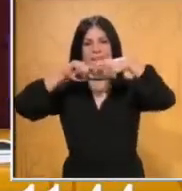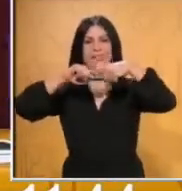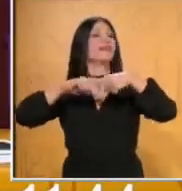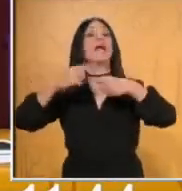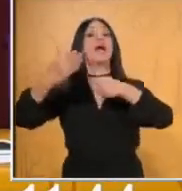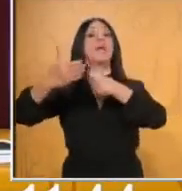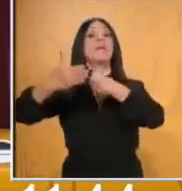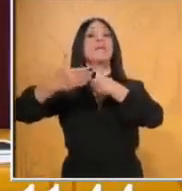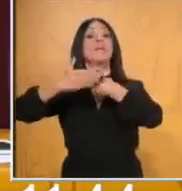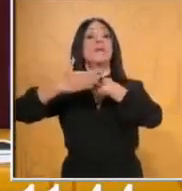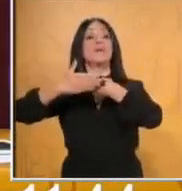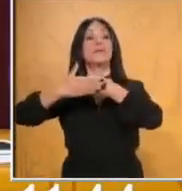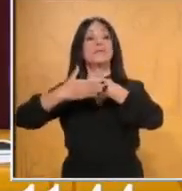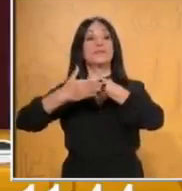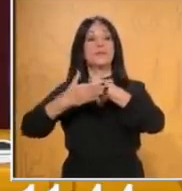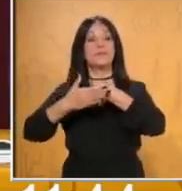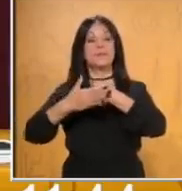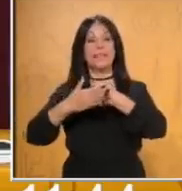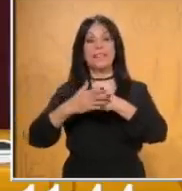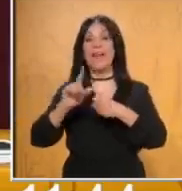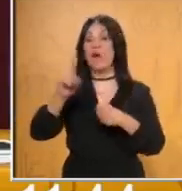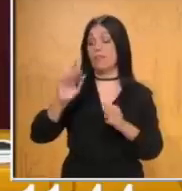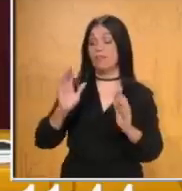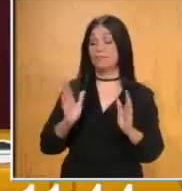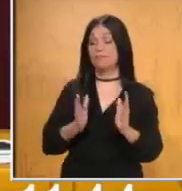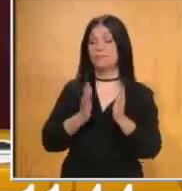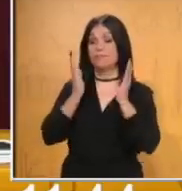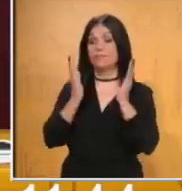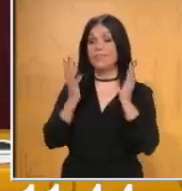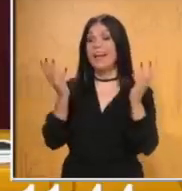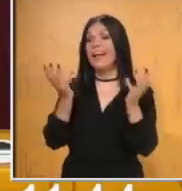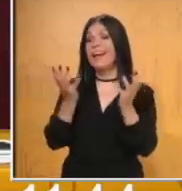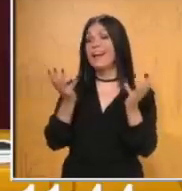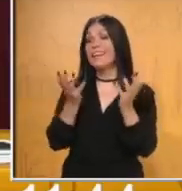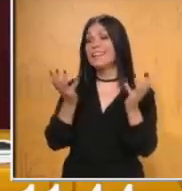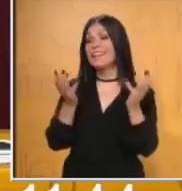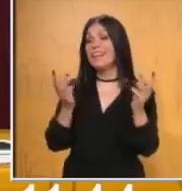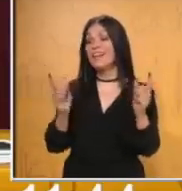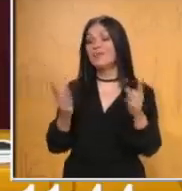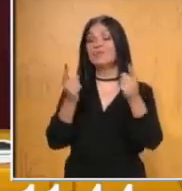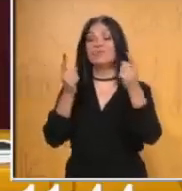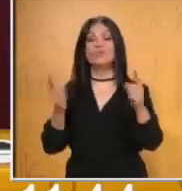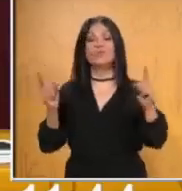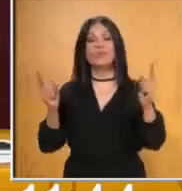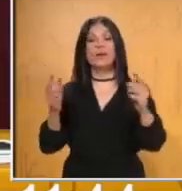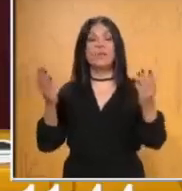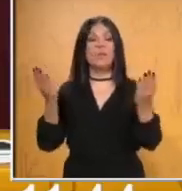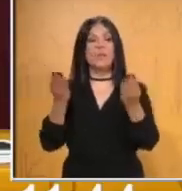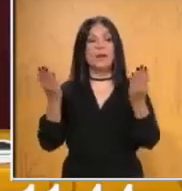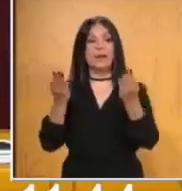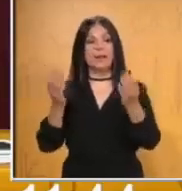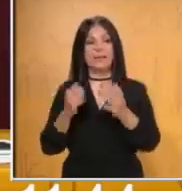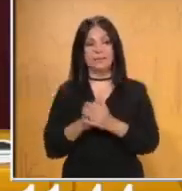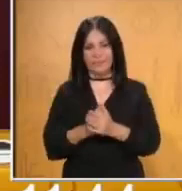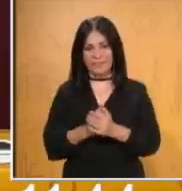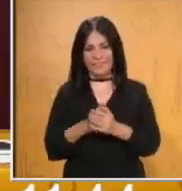otra sorpresa, seguramente te va a encantar porque va a haber una rutina musicalizada.